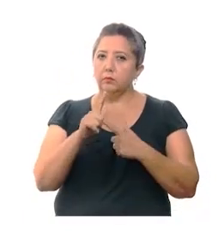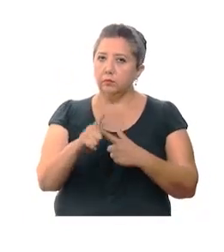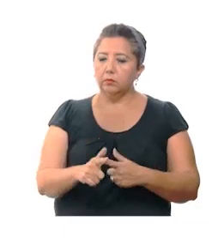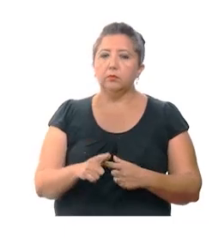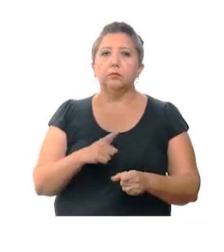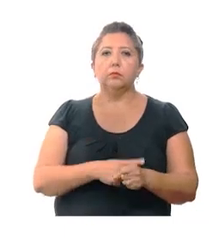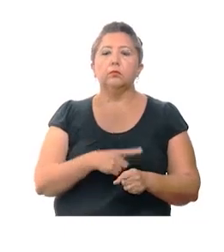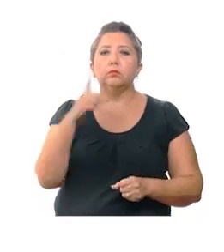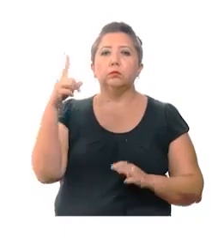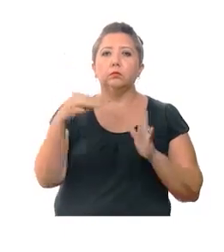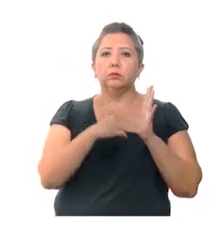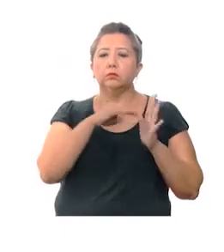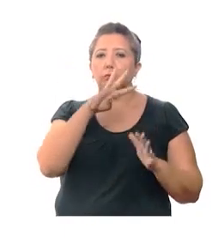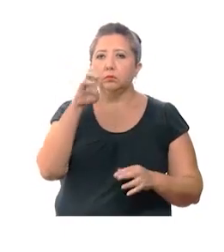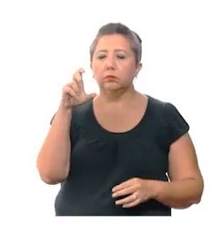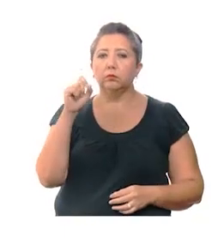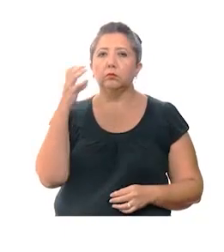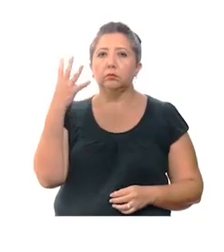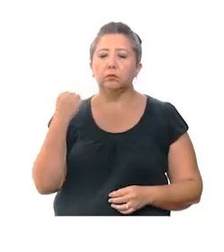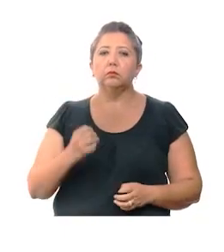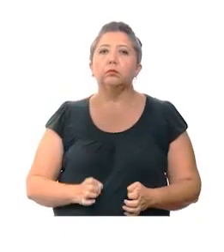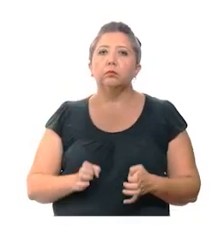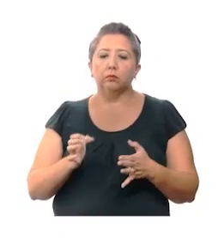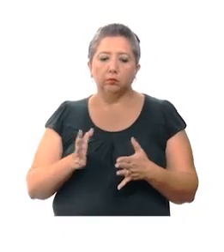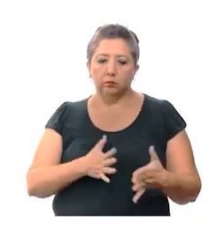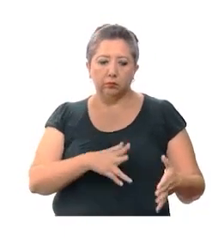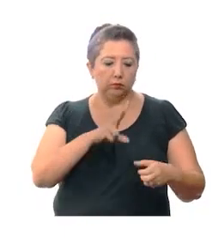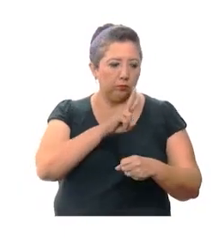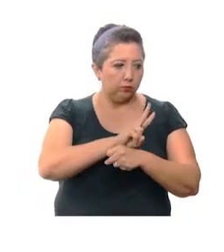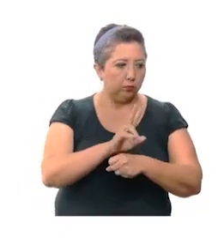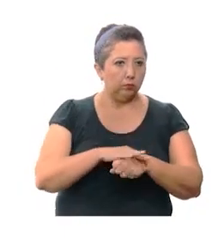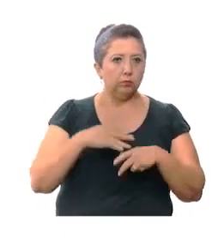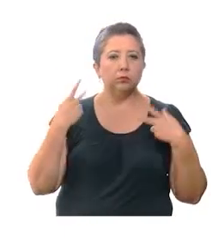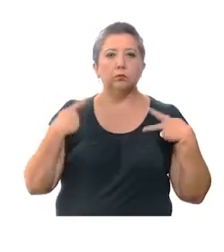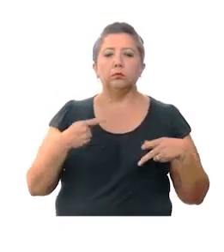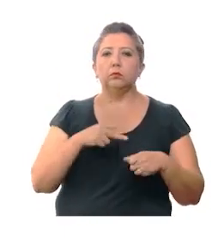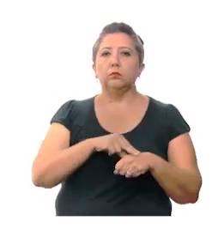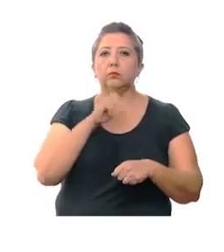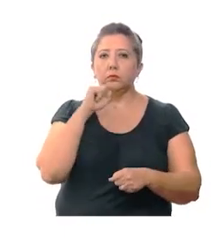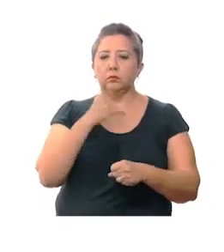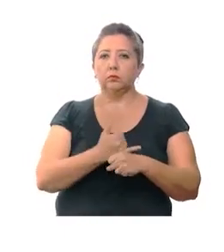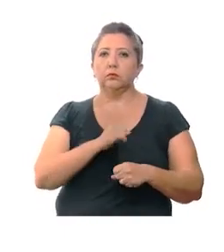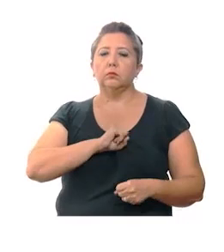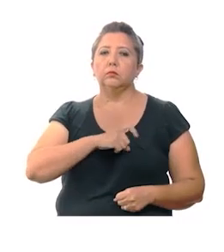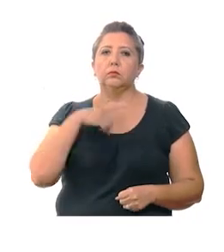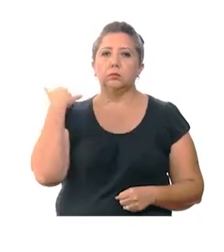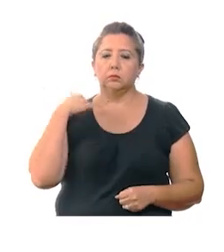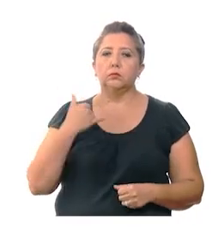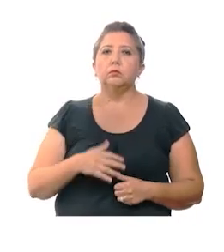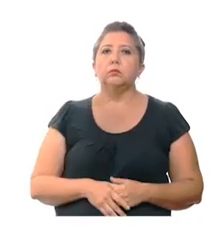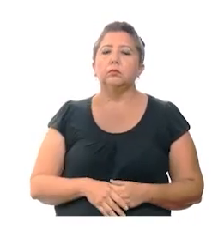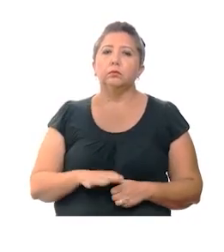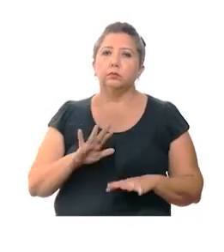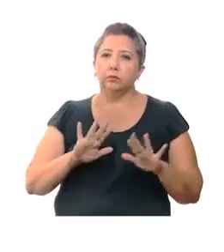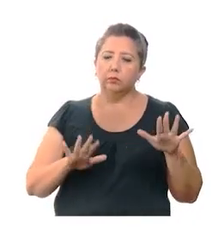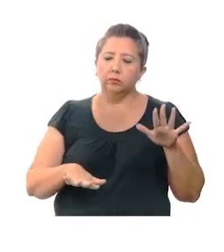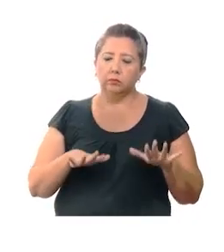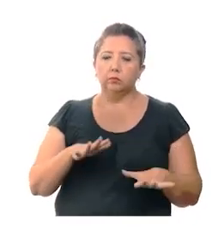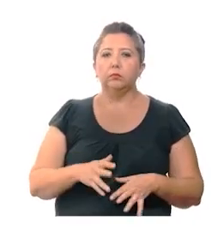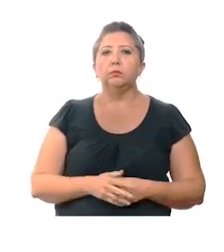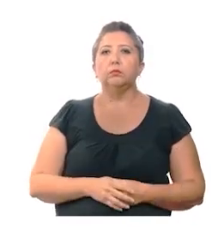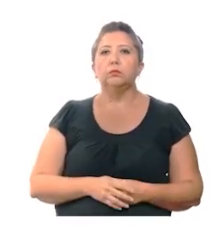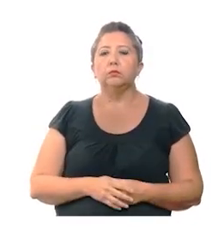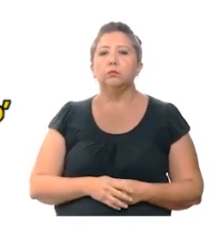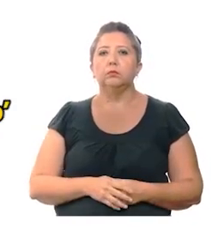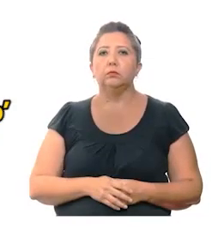casos activos, 1.429 están estables, aislados y monitoreados por personal médico de los servicios de salud de Yucatán. Presentan